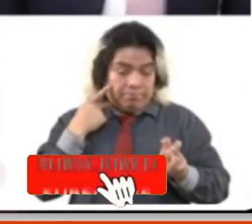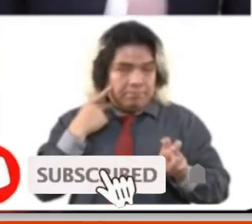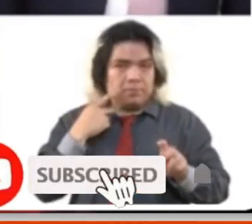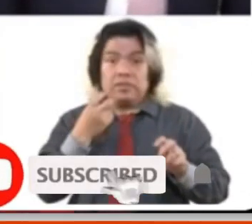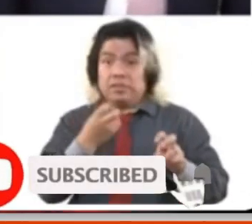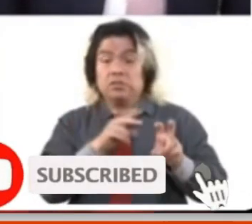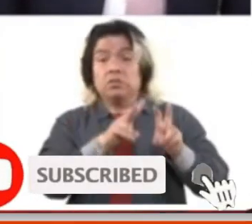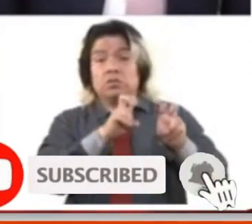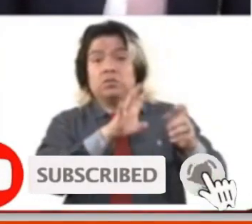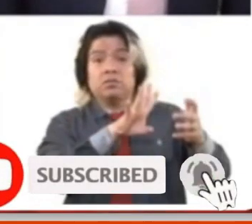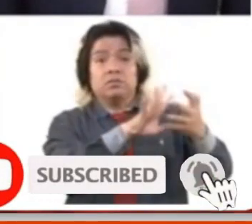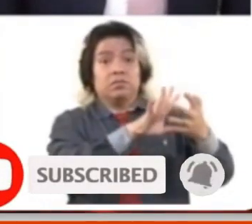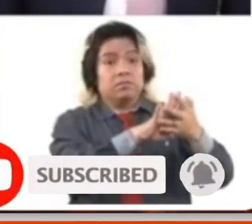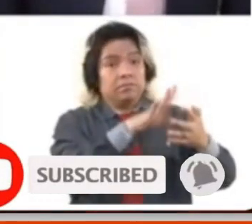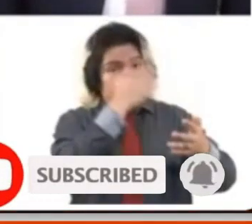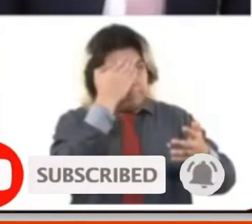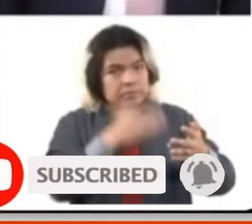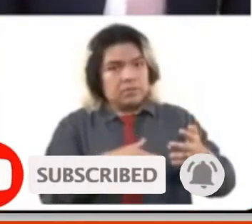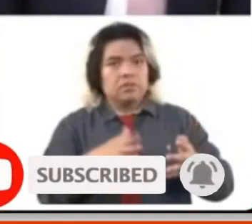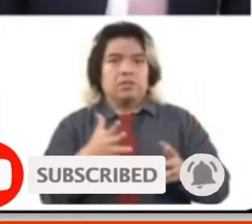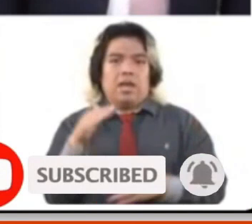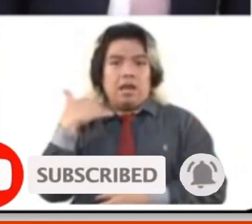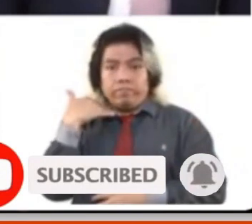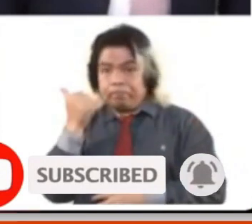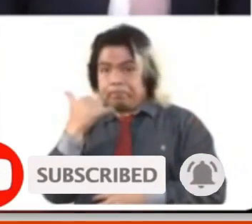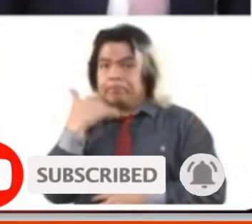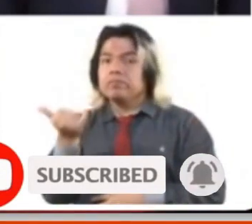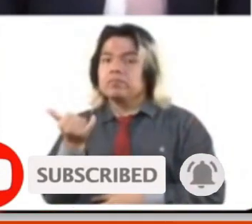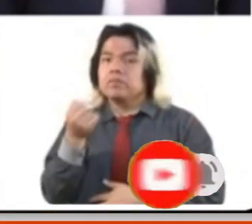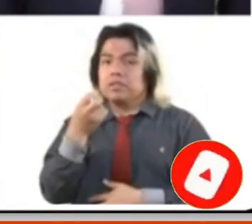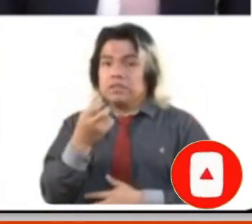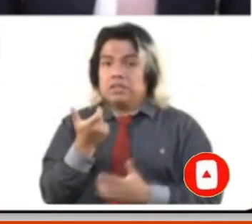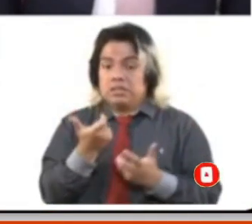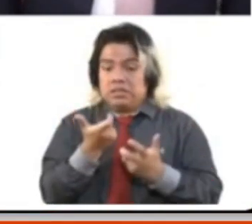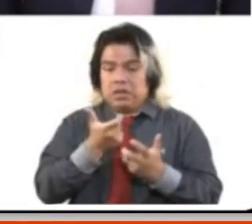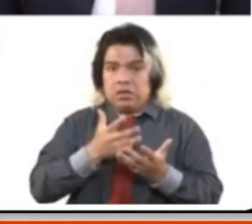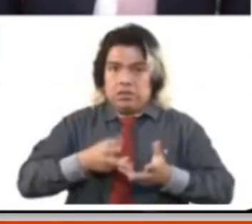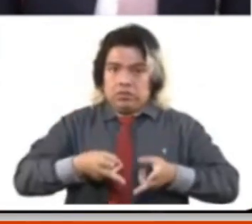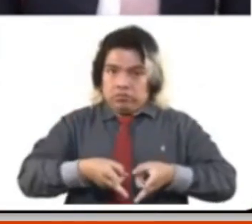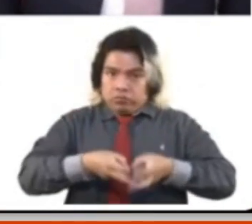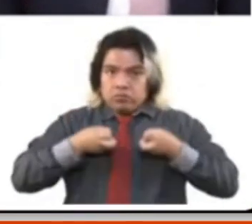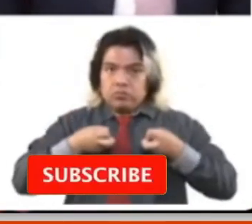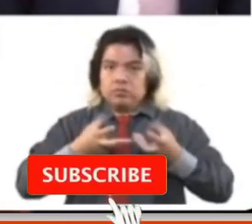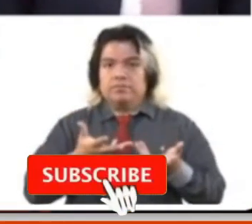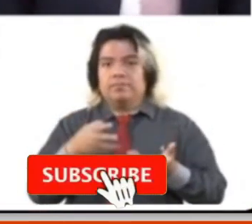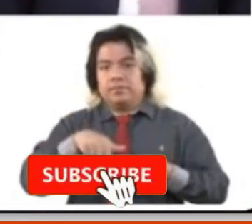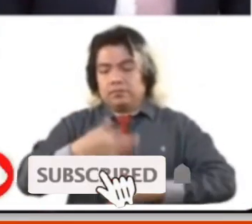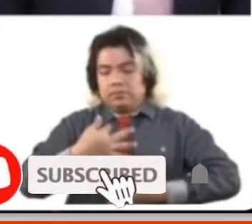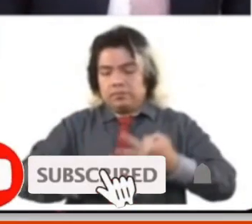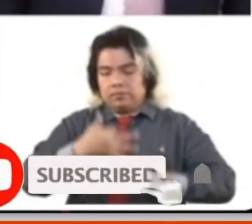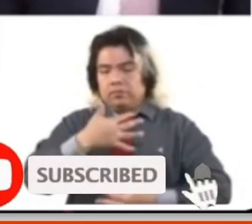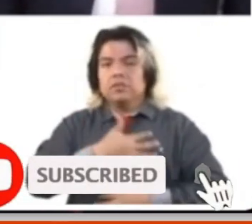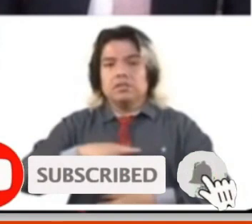con delitos de corrupción y enriquecimiento ilícito. Entonces la Fiscalía General de la Ciudad de México